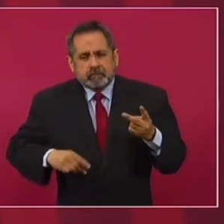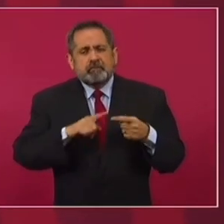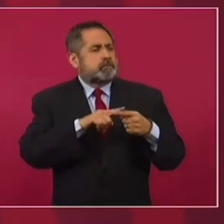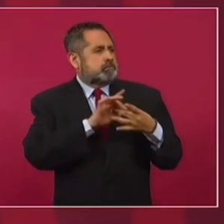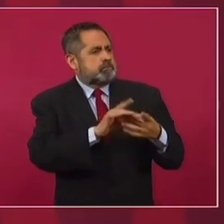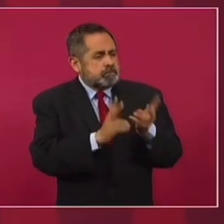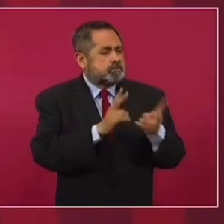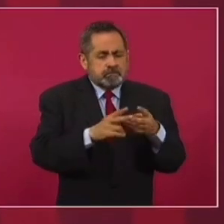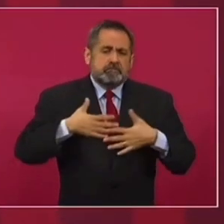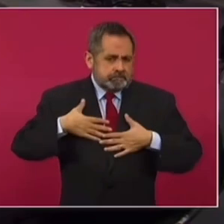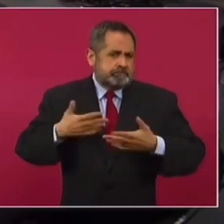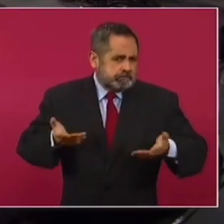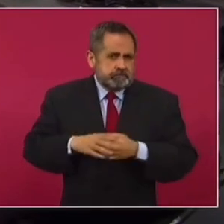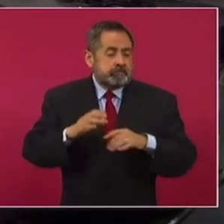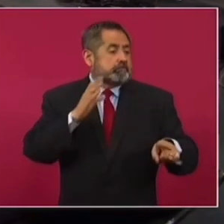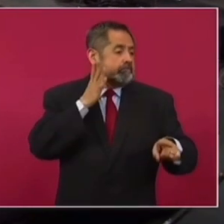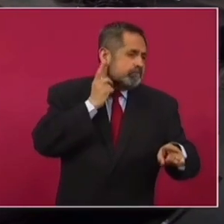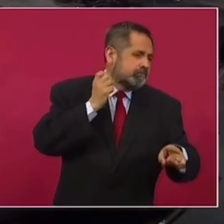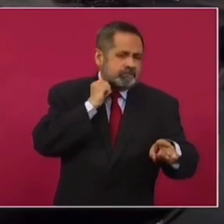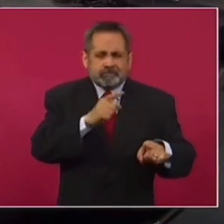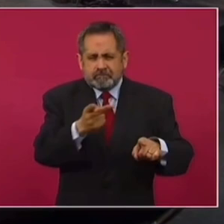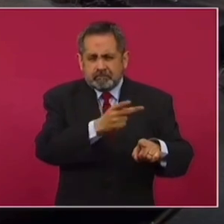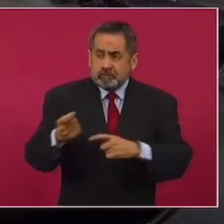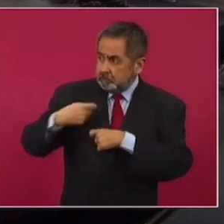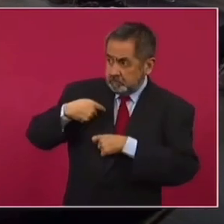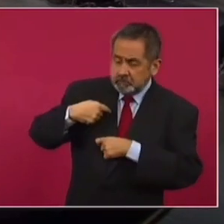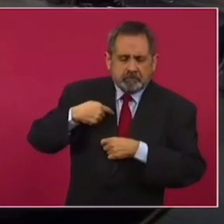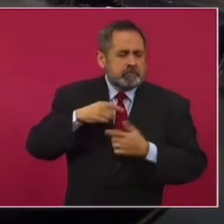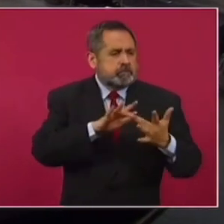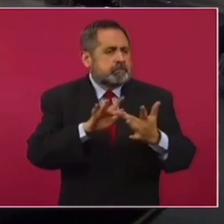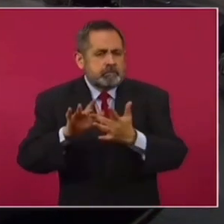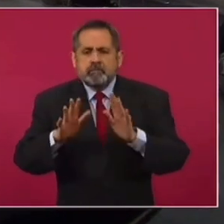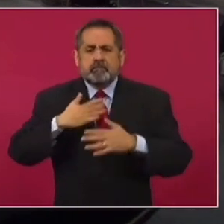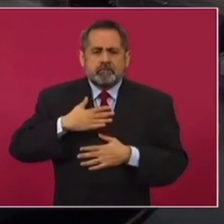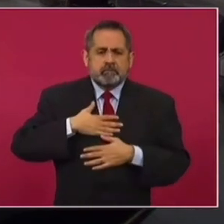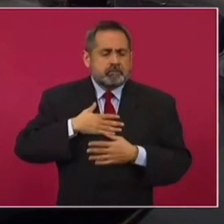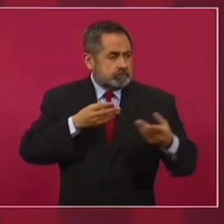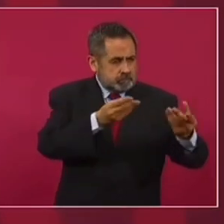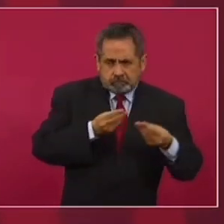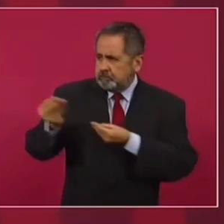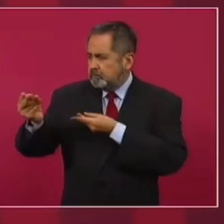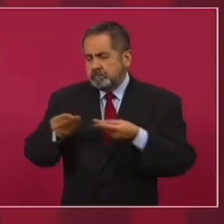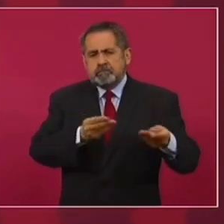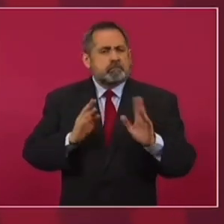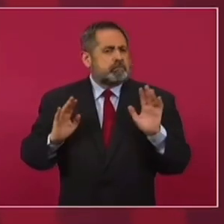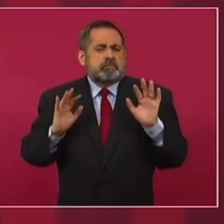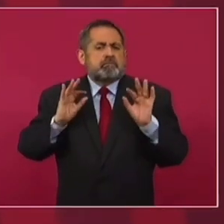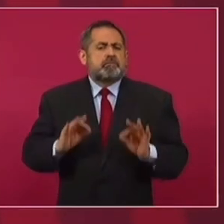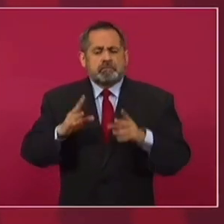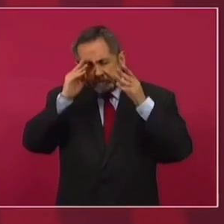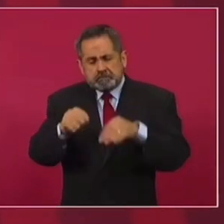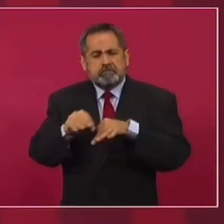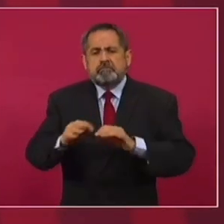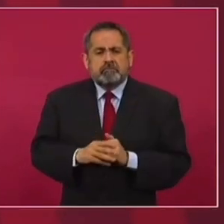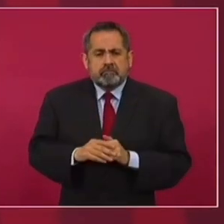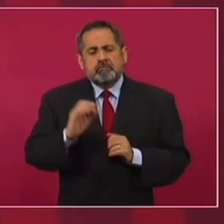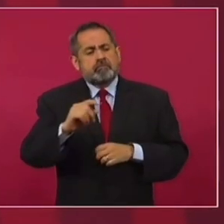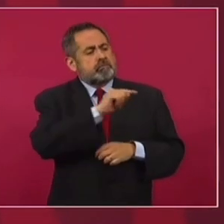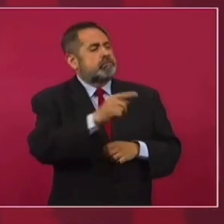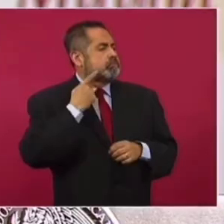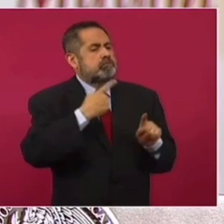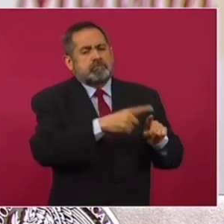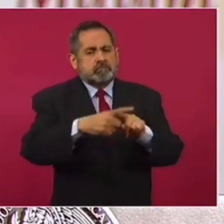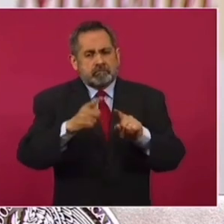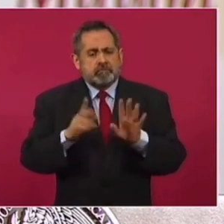municipales, con las cámaras de diputados, de senadores, y mantener interlocución con actores políticos de